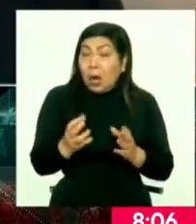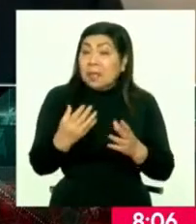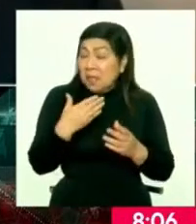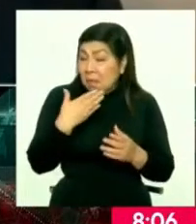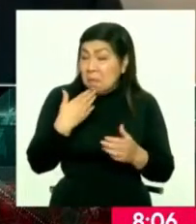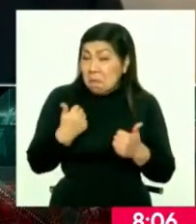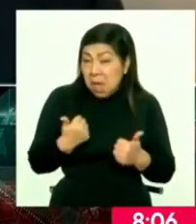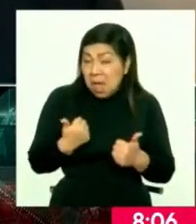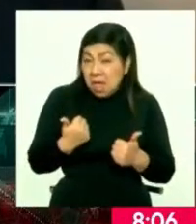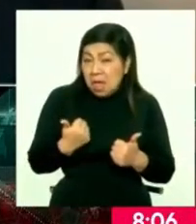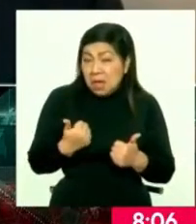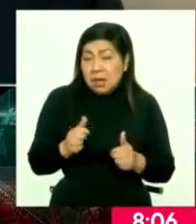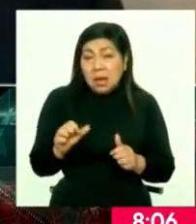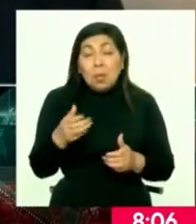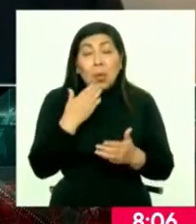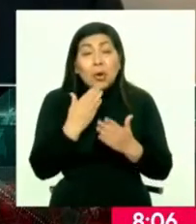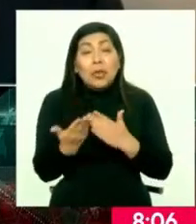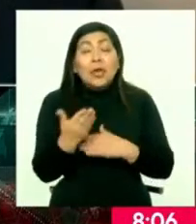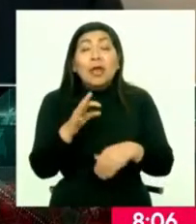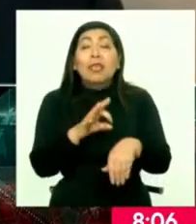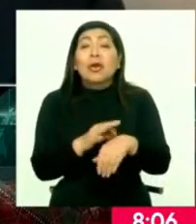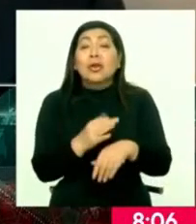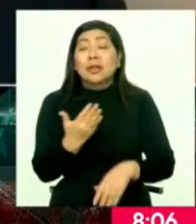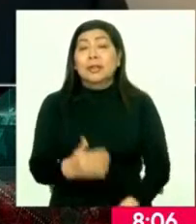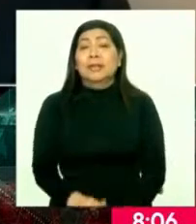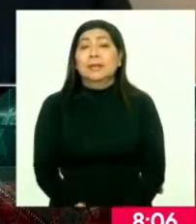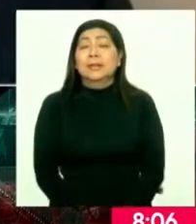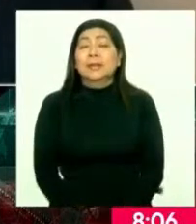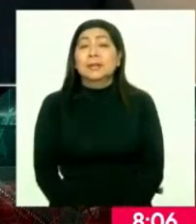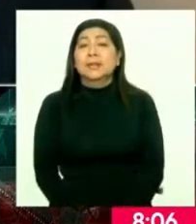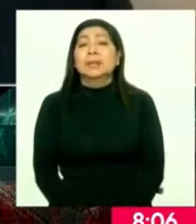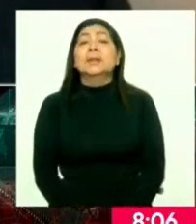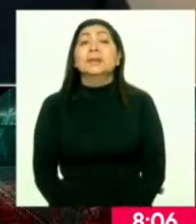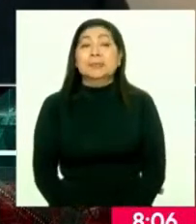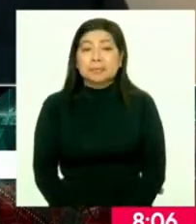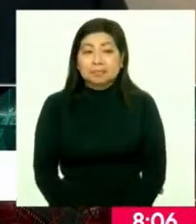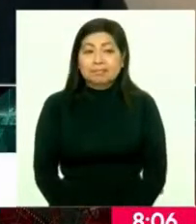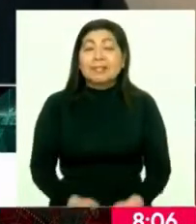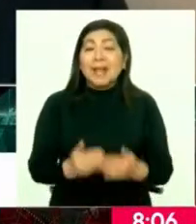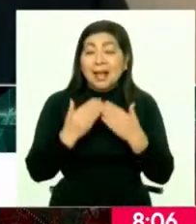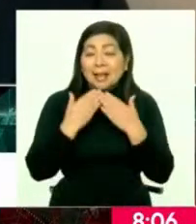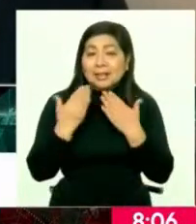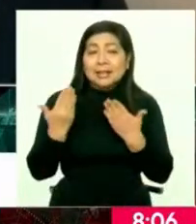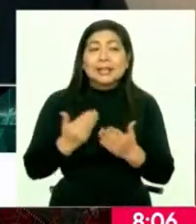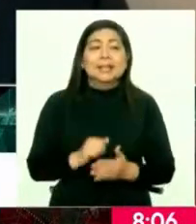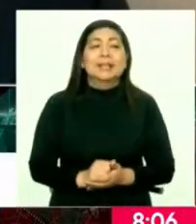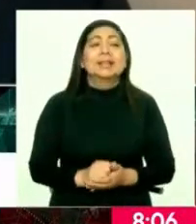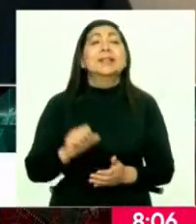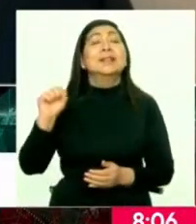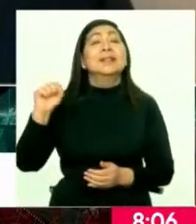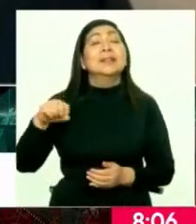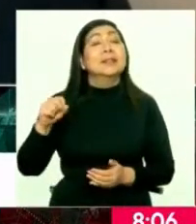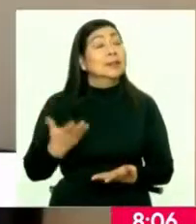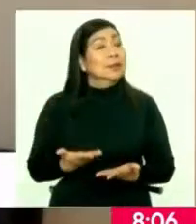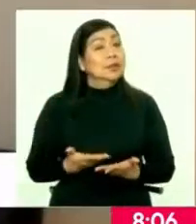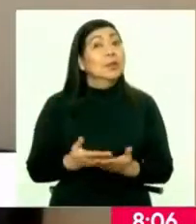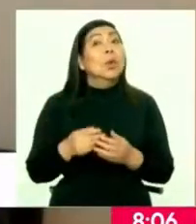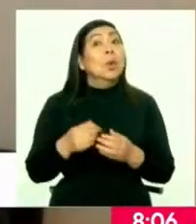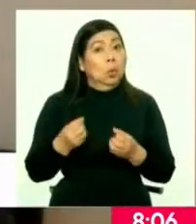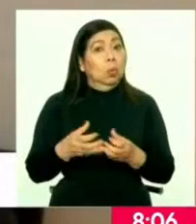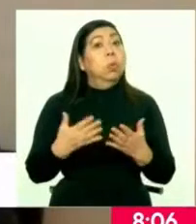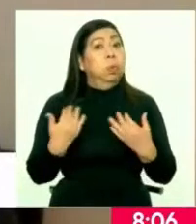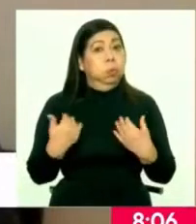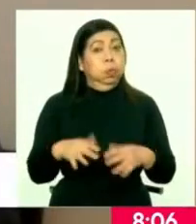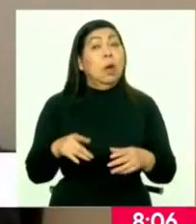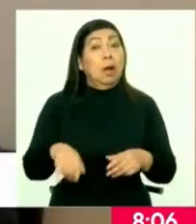tomado también dicha decisión? Buenos días, doctor. Buenos días, muchas gracias por la invitación. Sí, definitivamente es una gran noticia.